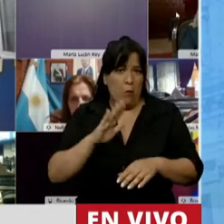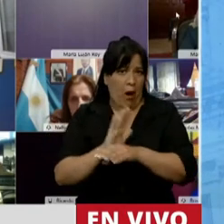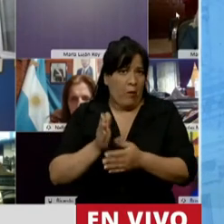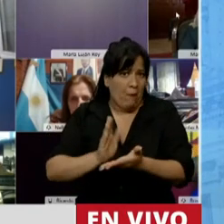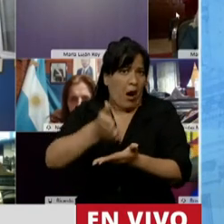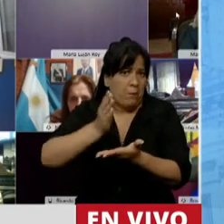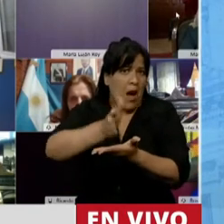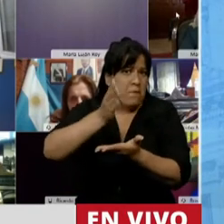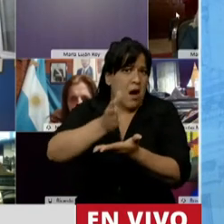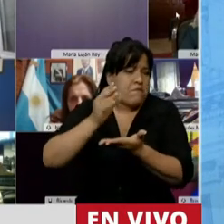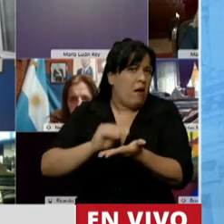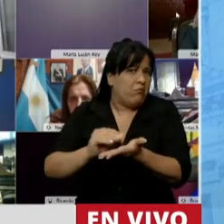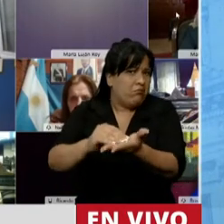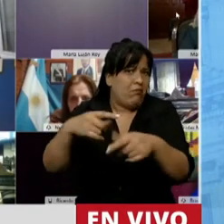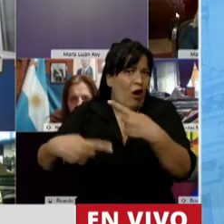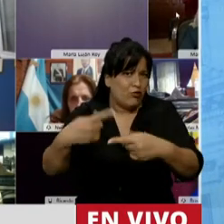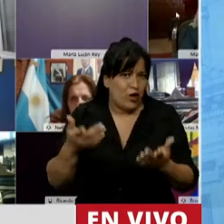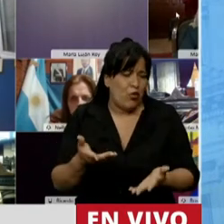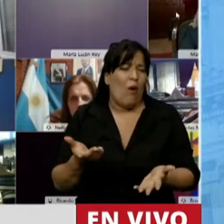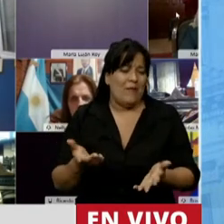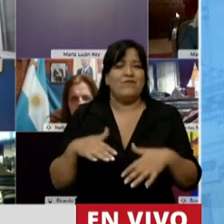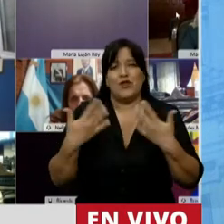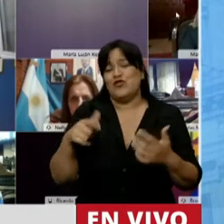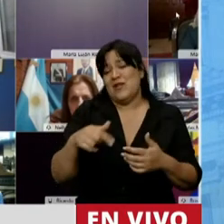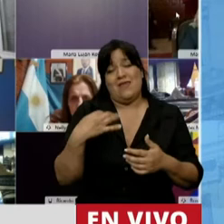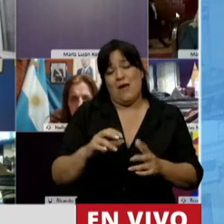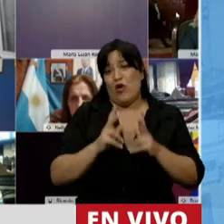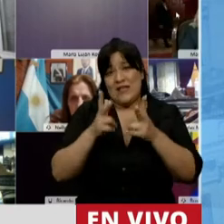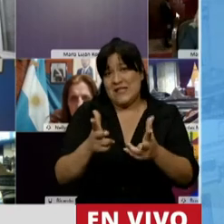permaneciendo. Entonces esto también tenemos que decirlo aquí en el recinto.